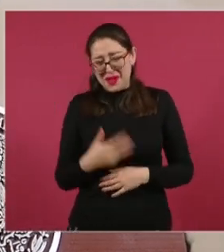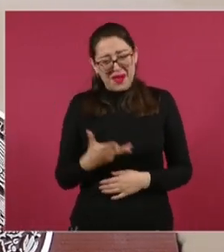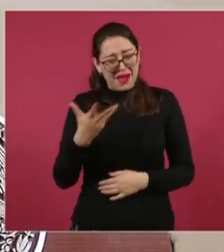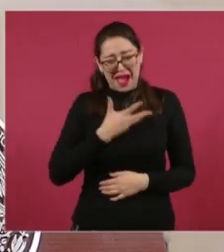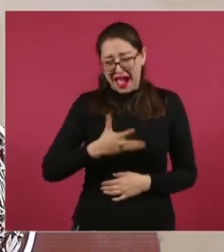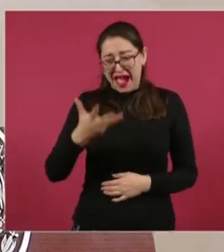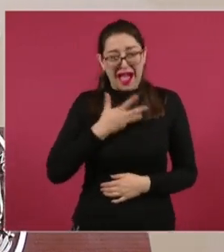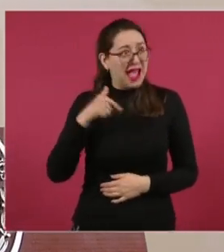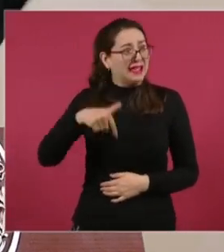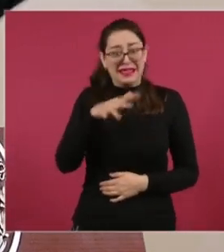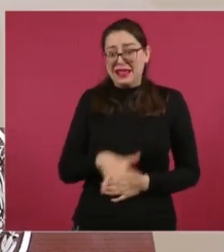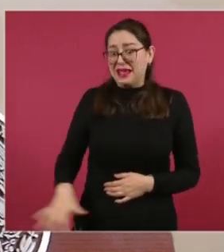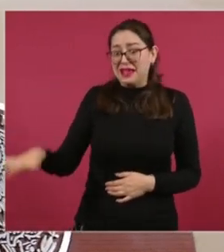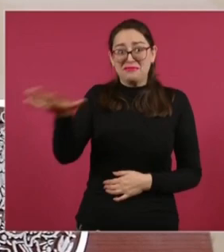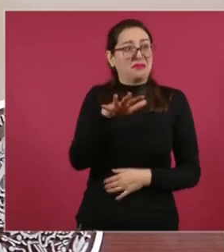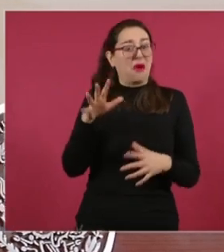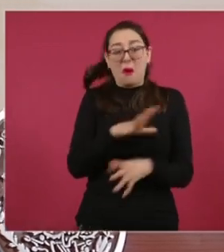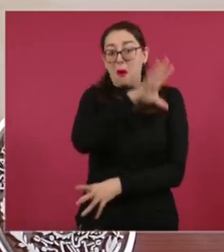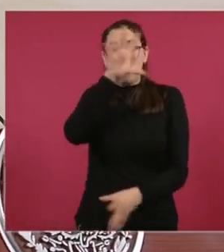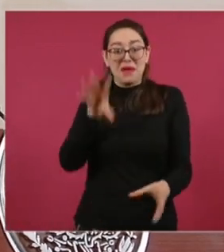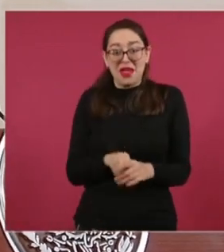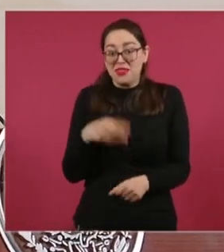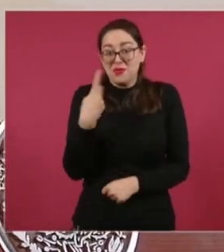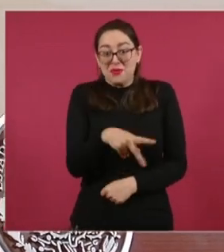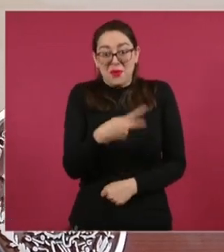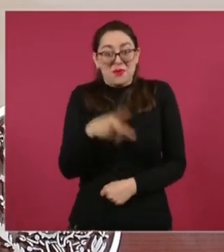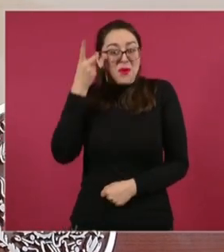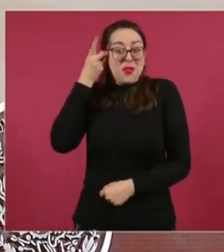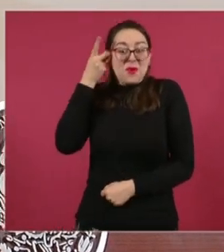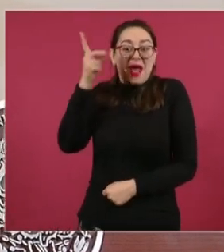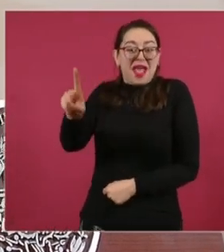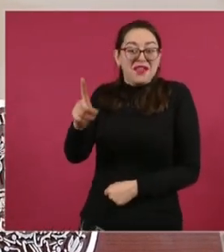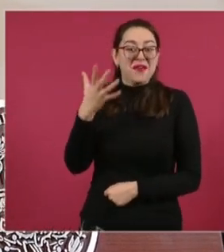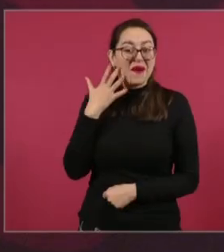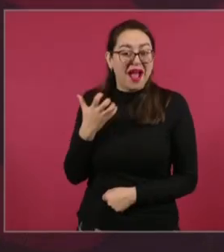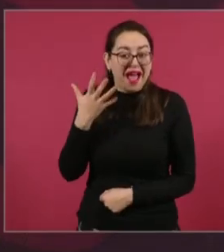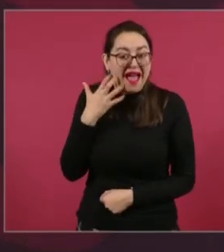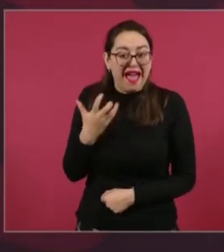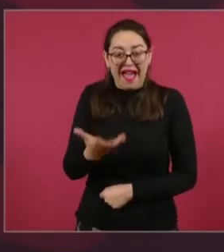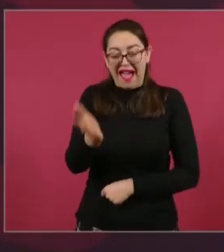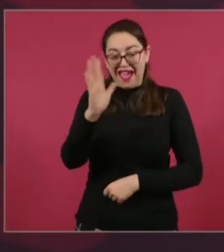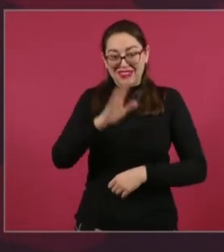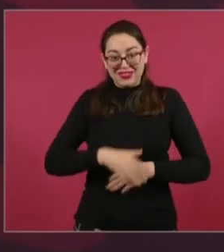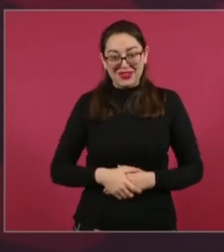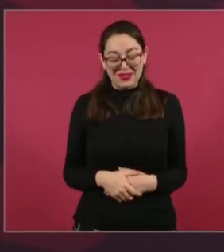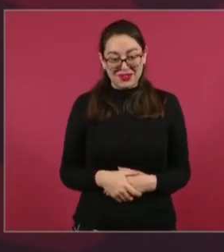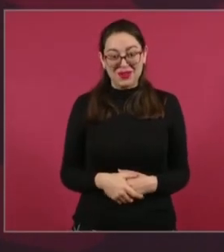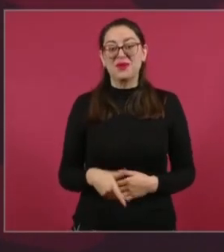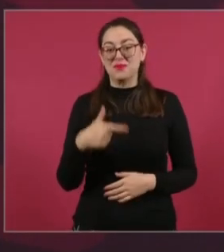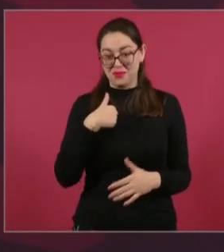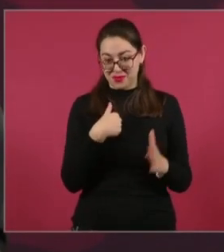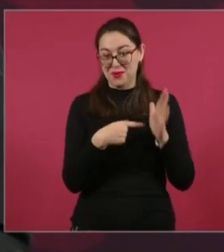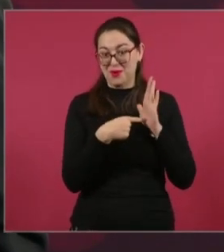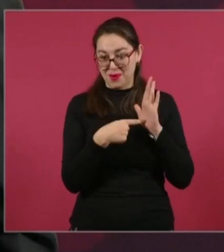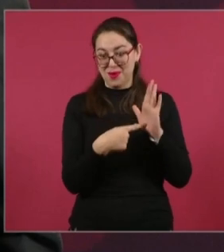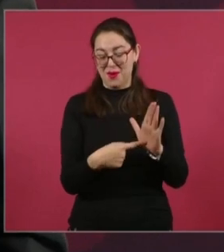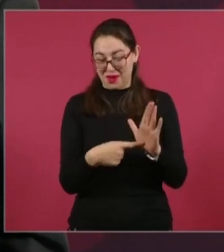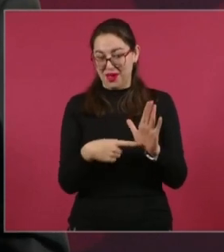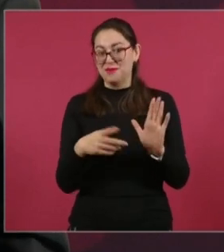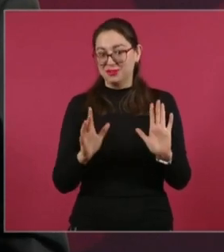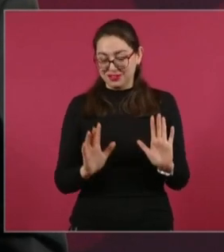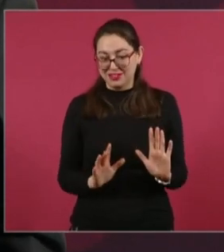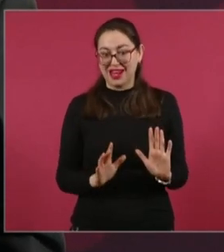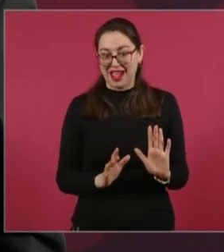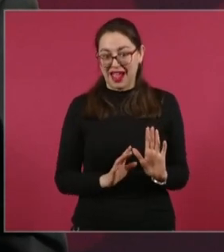todos ellos, o sea, les voy a mostrar algún día